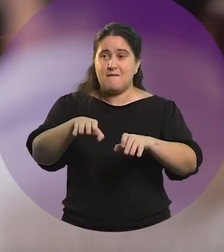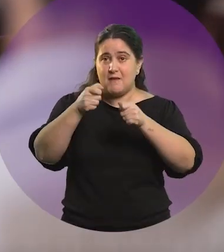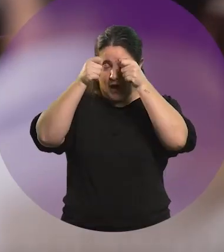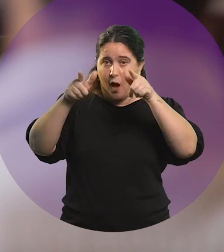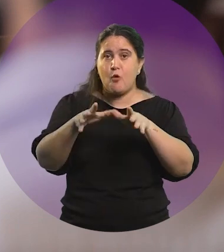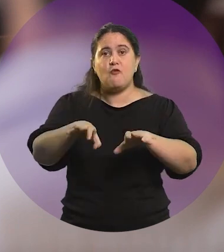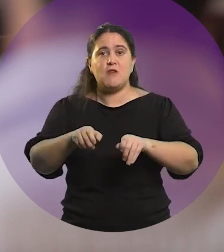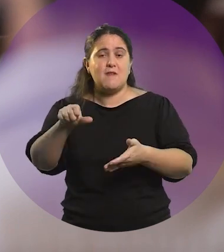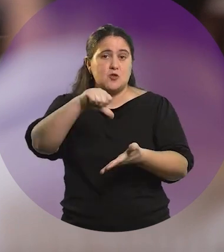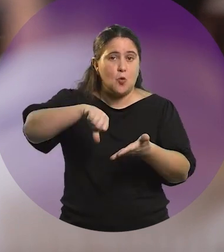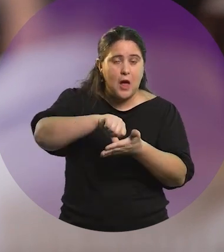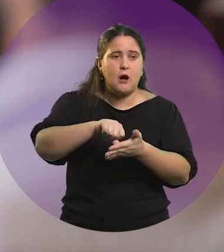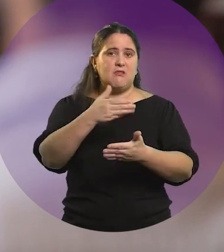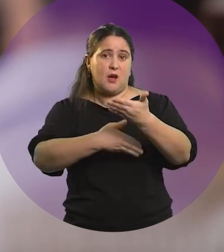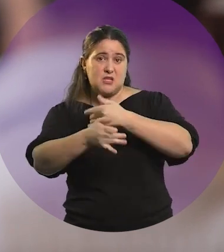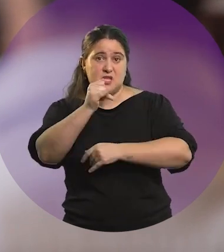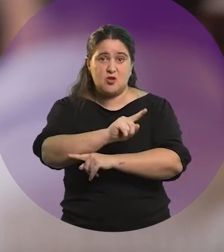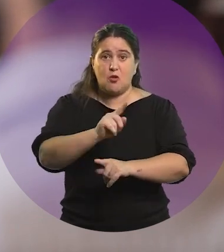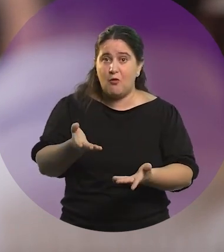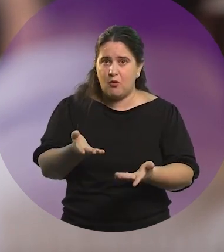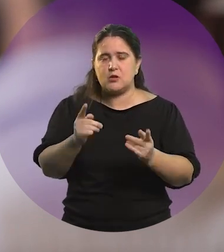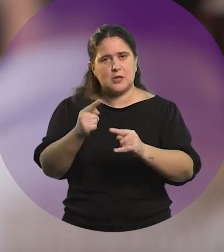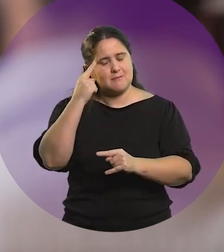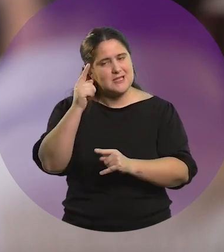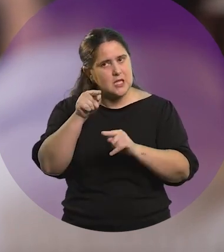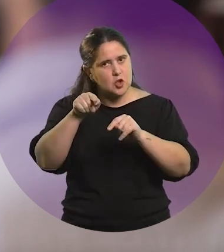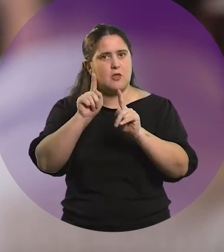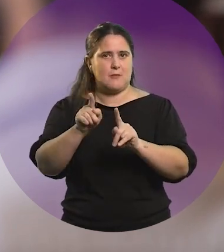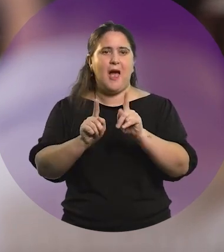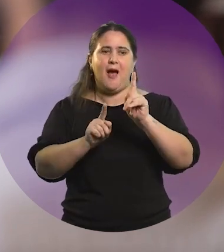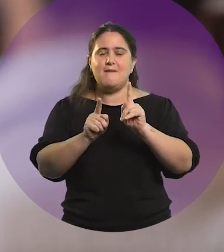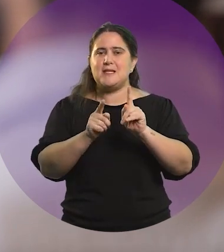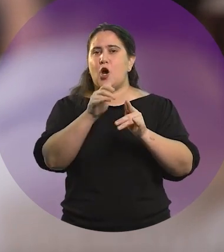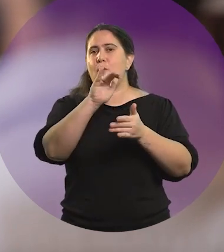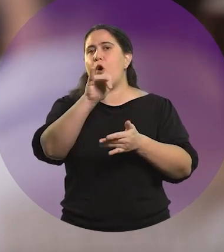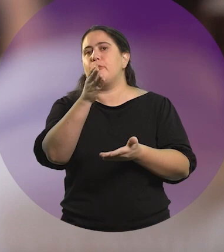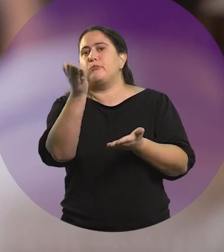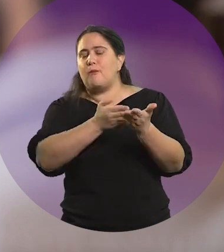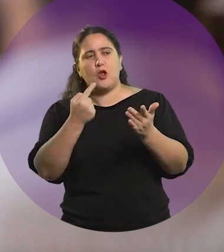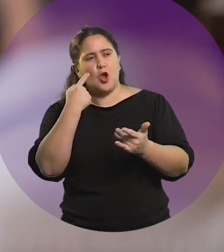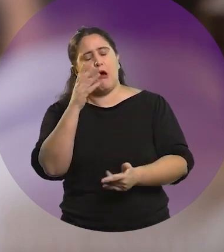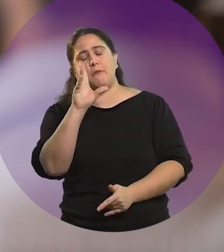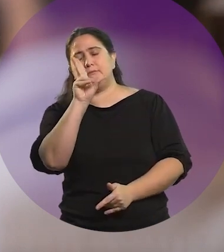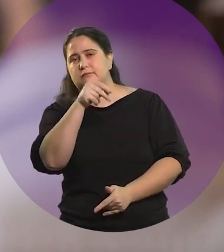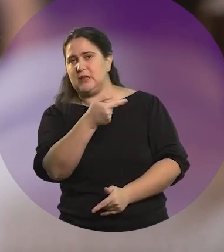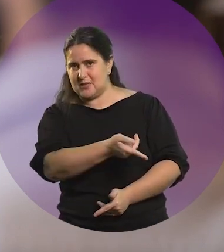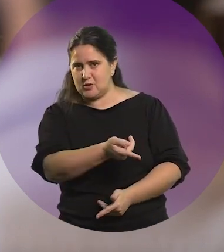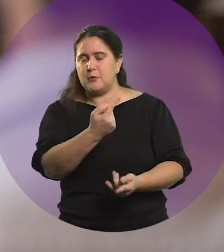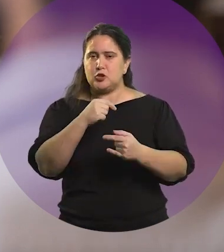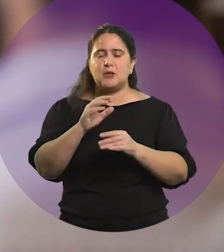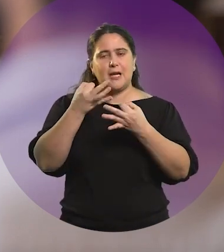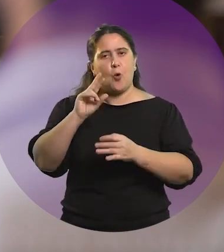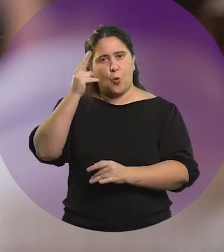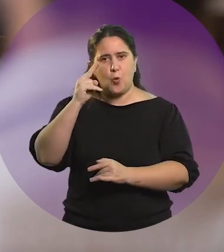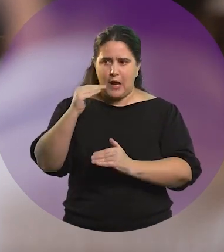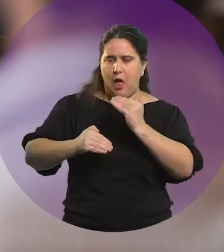rurales? ¿Somos urbanas? ¿Tenemos alguna condición de discapacidad? Pensar en esas cosas que a veces los promedios se esconden, me parece que para Uruguay, que viene en